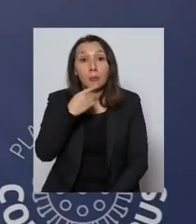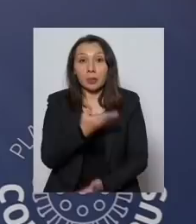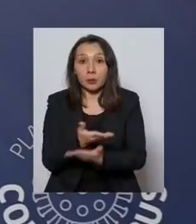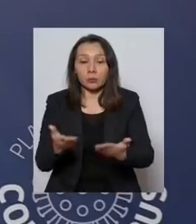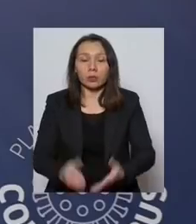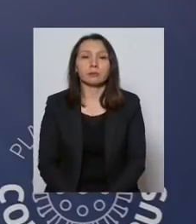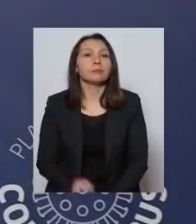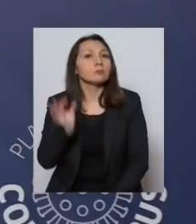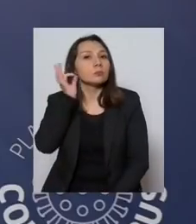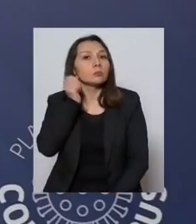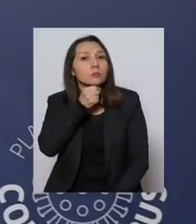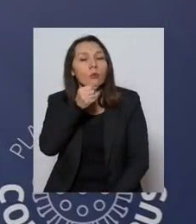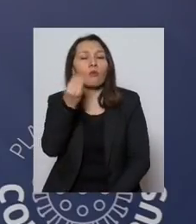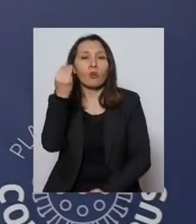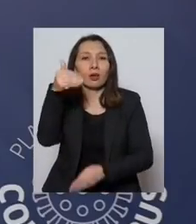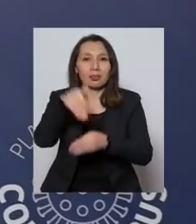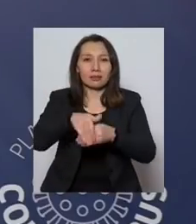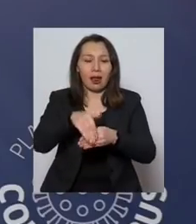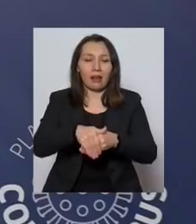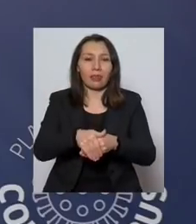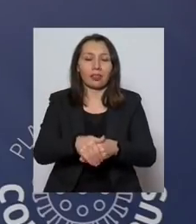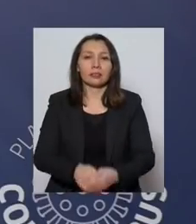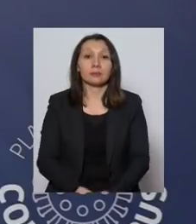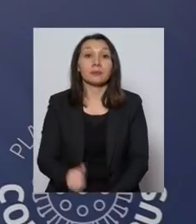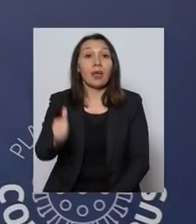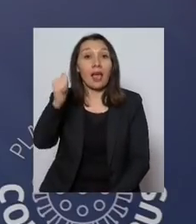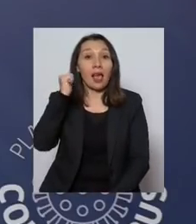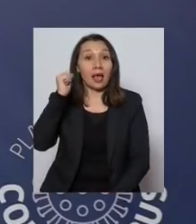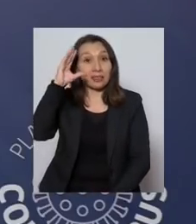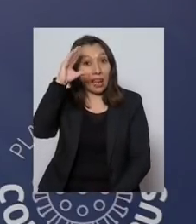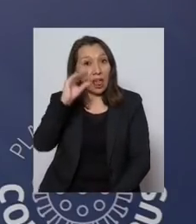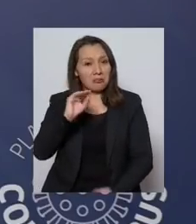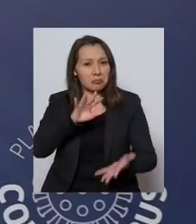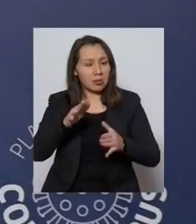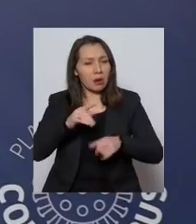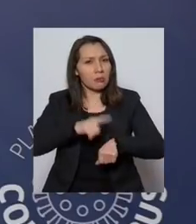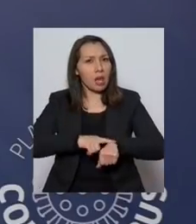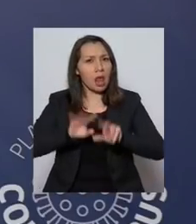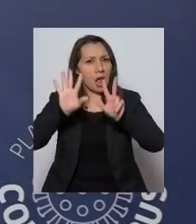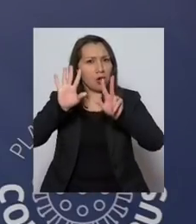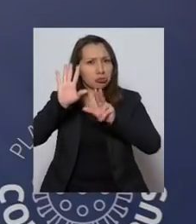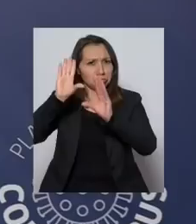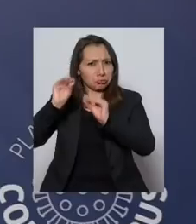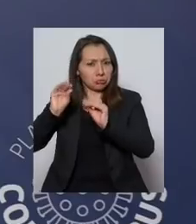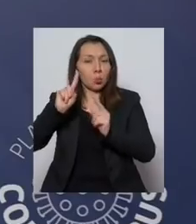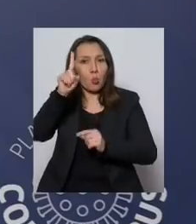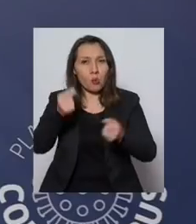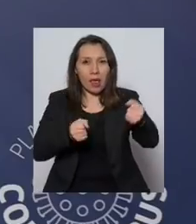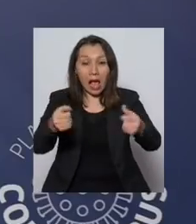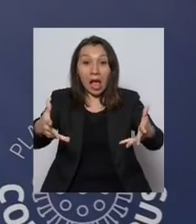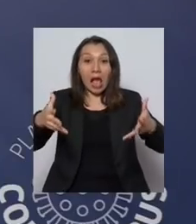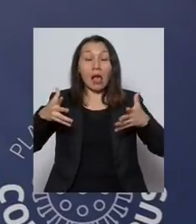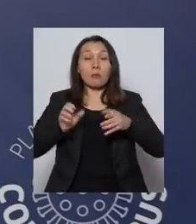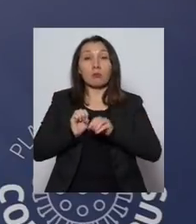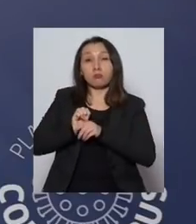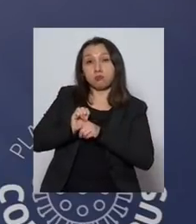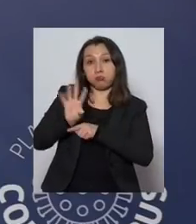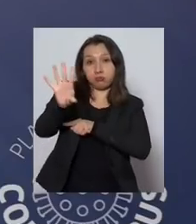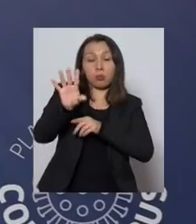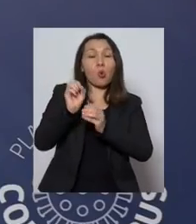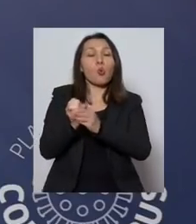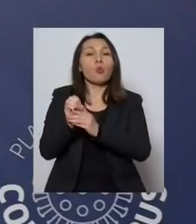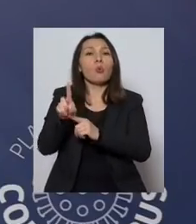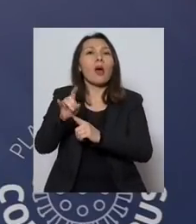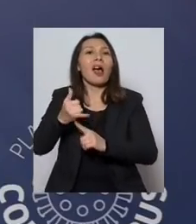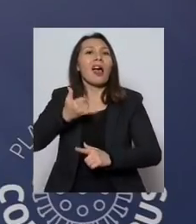Preguntas. Subsecretaria, buenas tardes. Ayer en la noche, a eso de las 20 horas, hubo un camión que proyectó luces hacia el